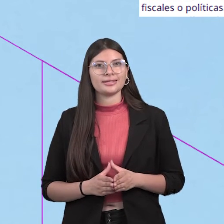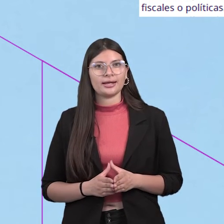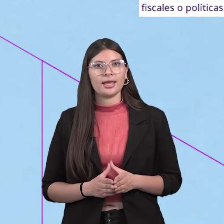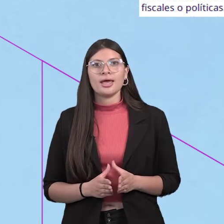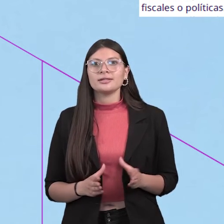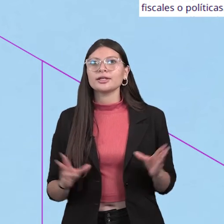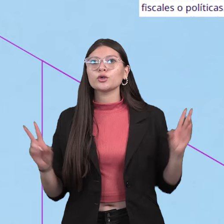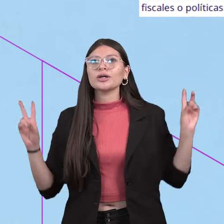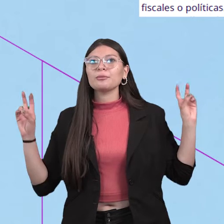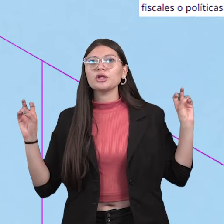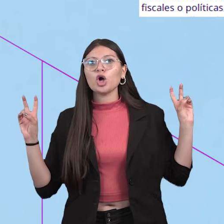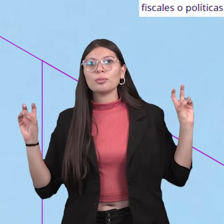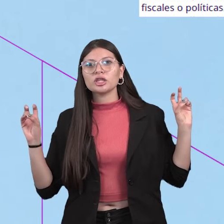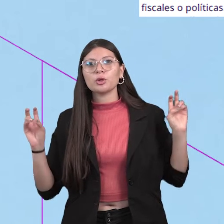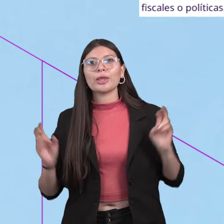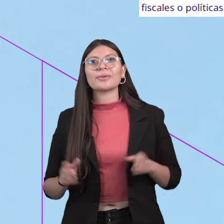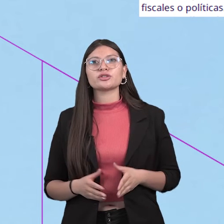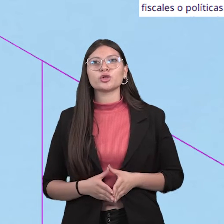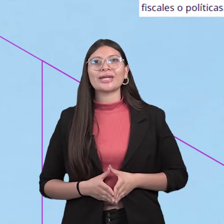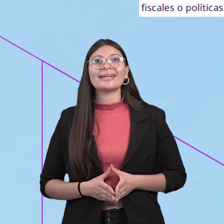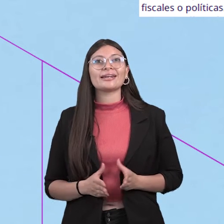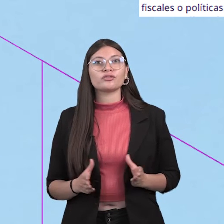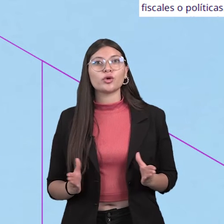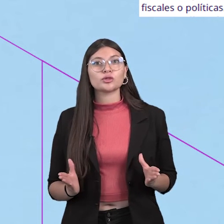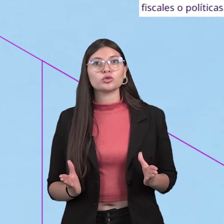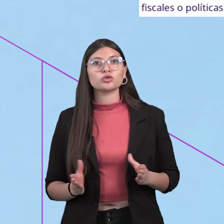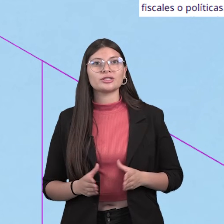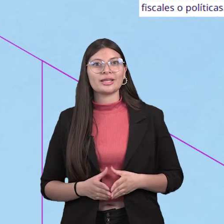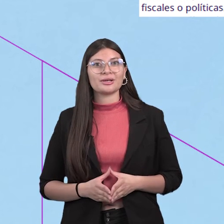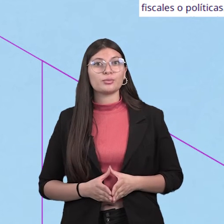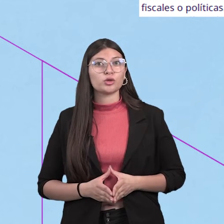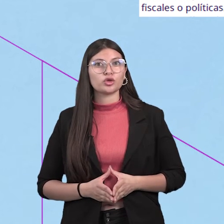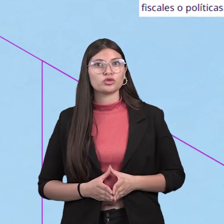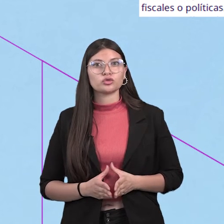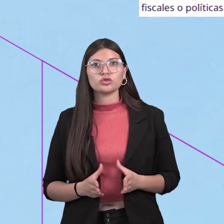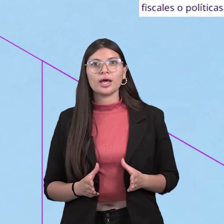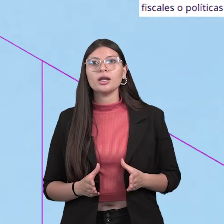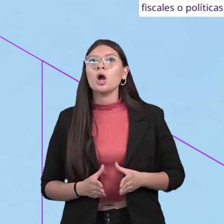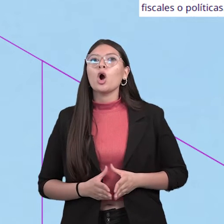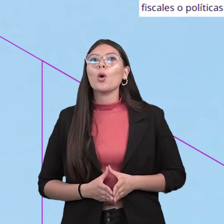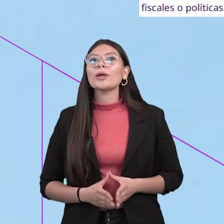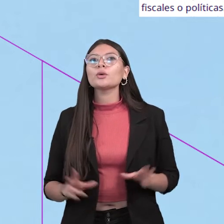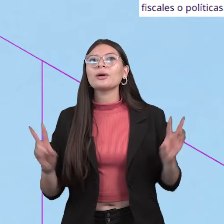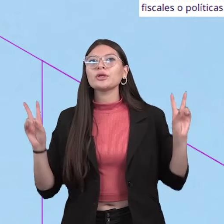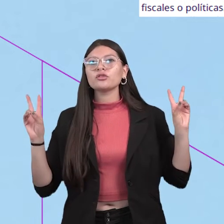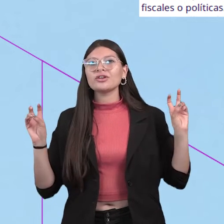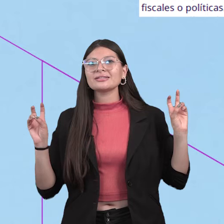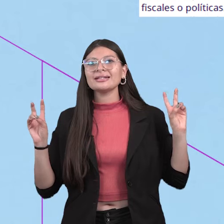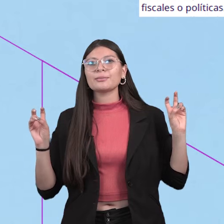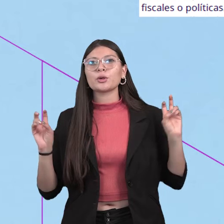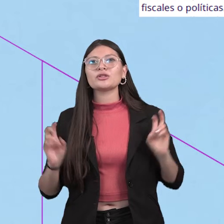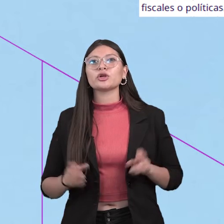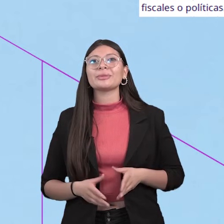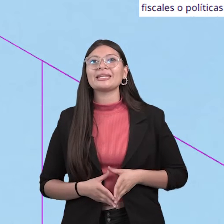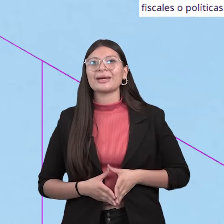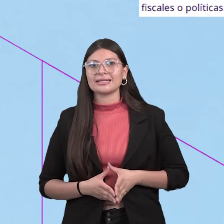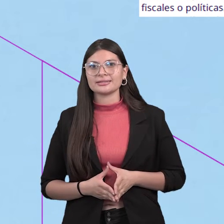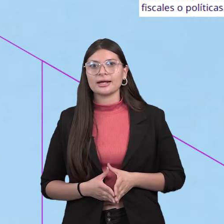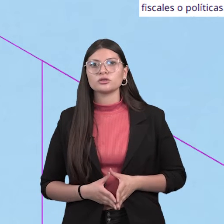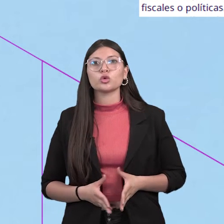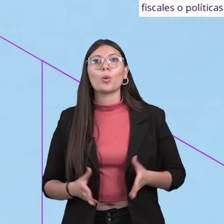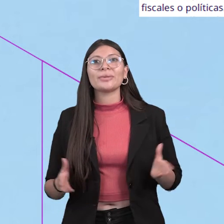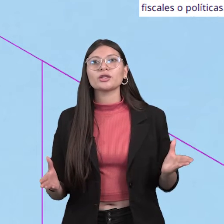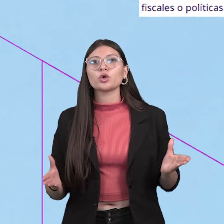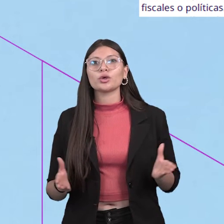encrucijada esencial: seguir un camino óptimo de inversión en el refuerzo de sus sistemas de protección social o bien un camino fácil de provisión